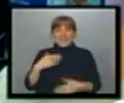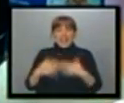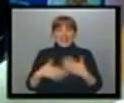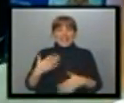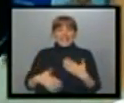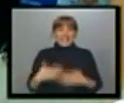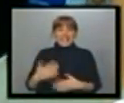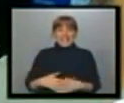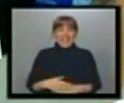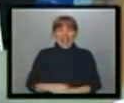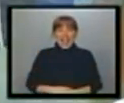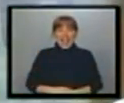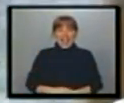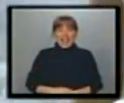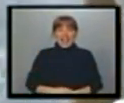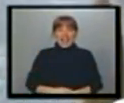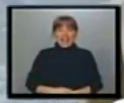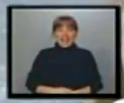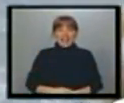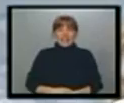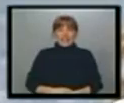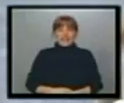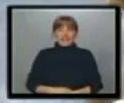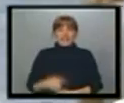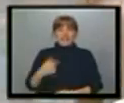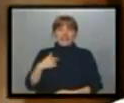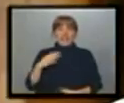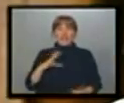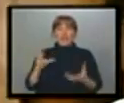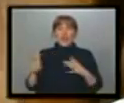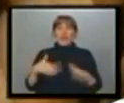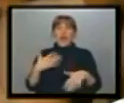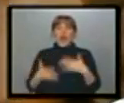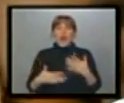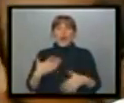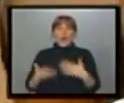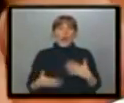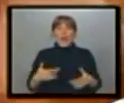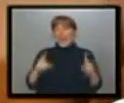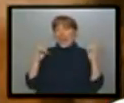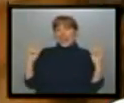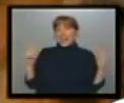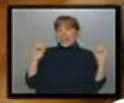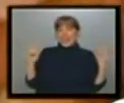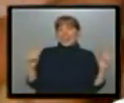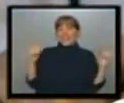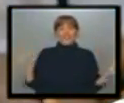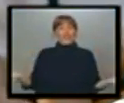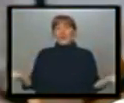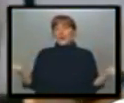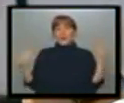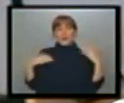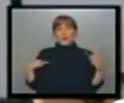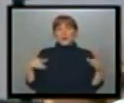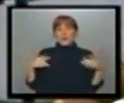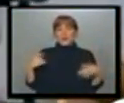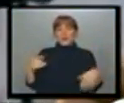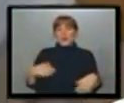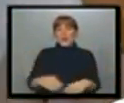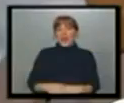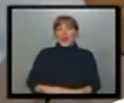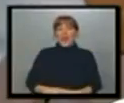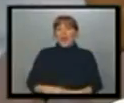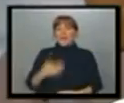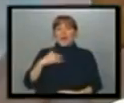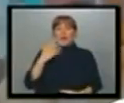encanta. Nada, lo vivo como un juego, lo vivo divirtiéndome, disfrutando, buscando siempre la forma de